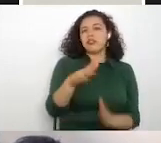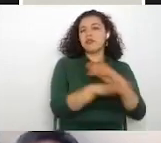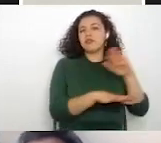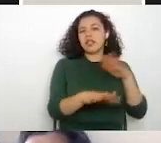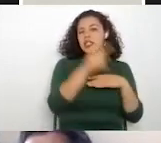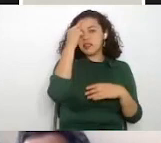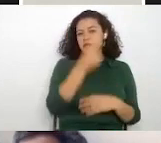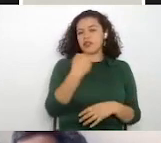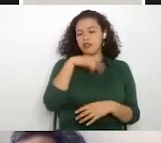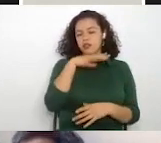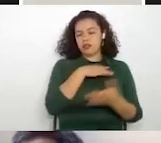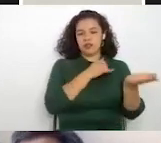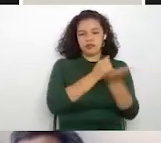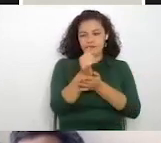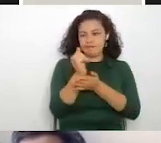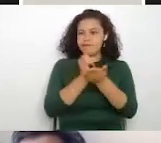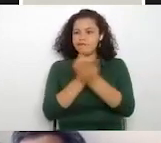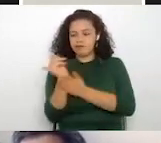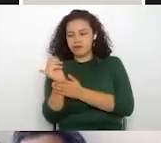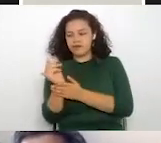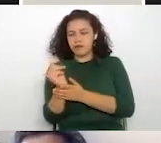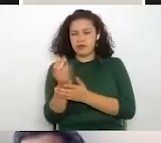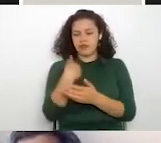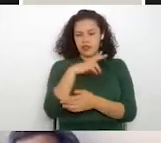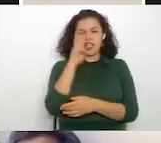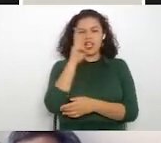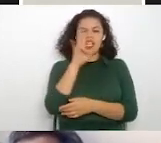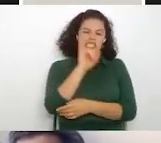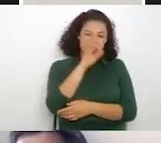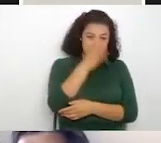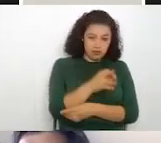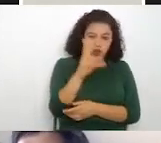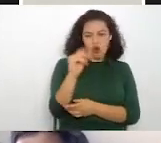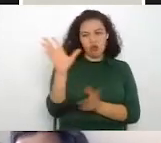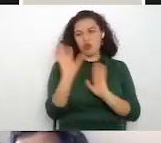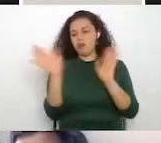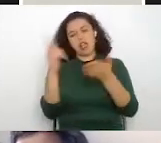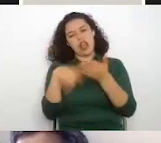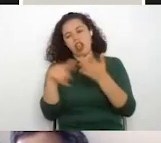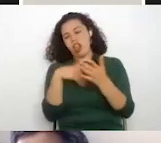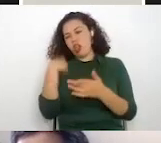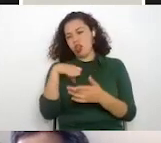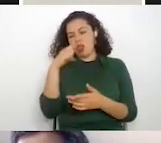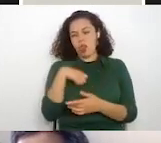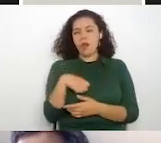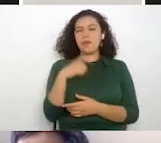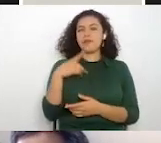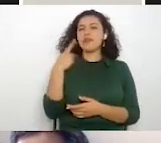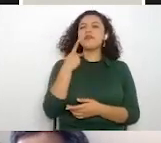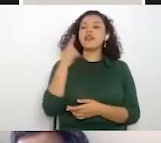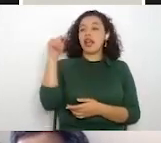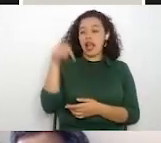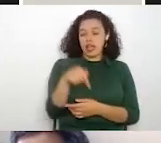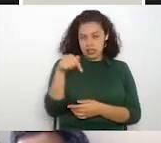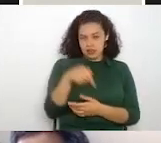definir si lo tomamos en cuenta o no lo tomamos en cuenta. Por ejemplo, la política de aquí es que,